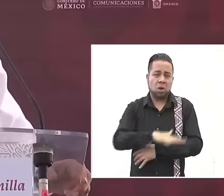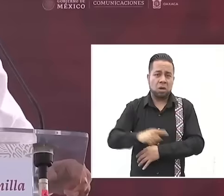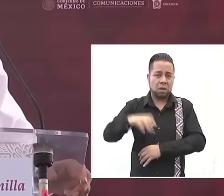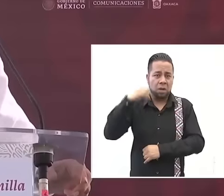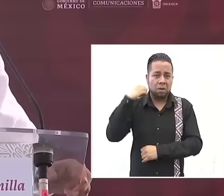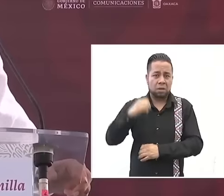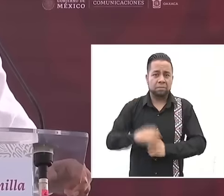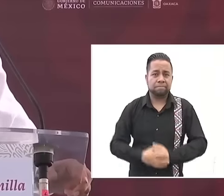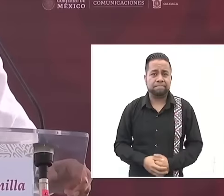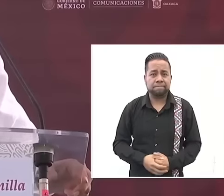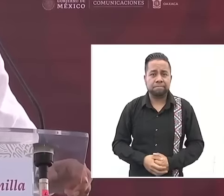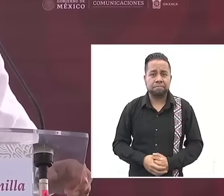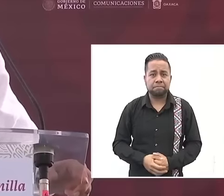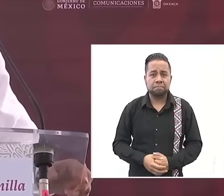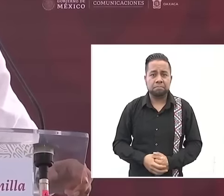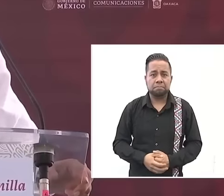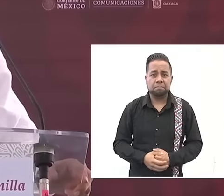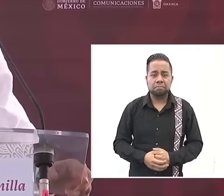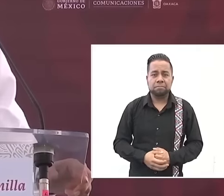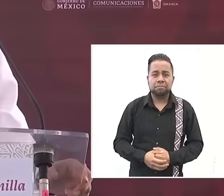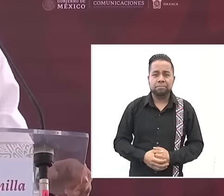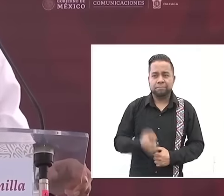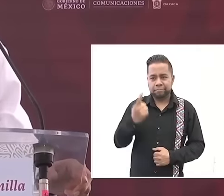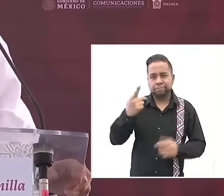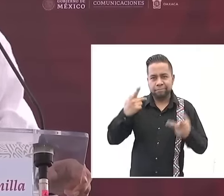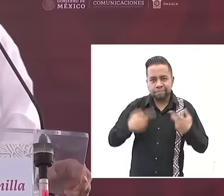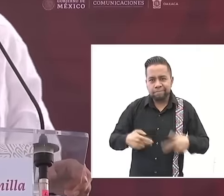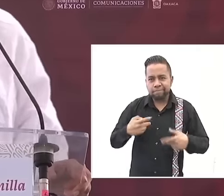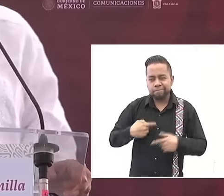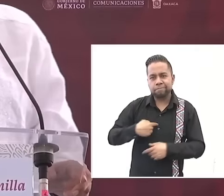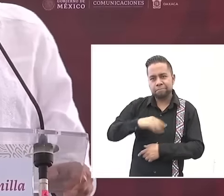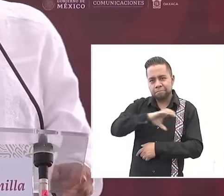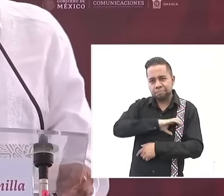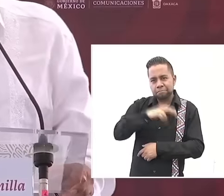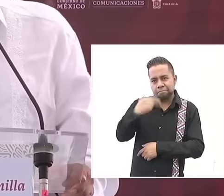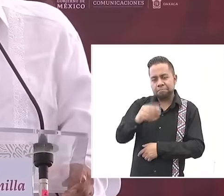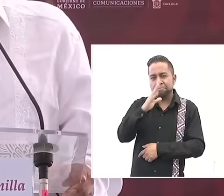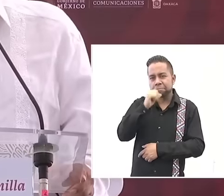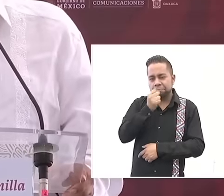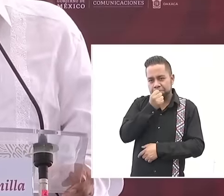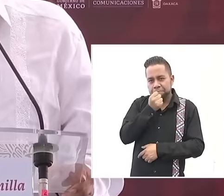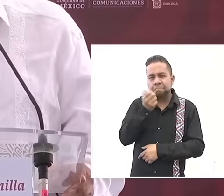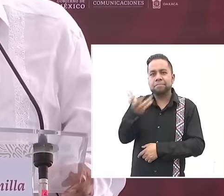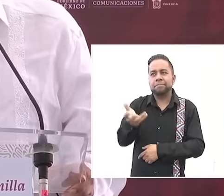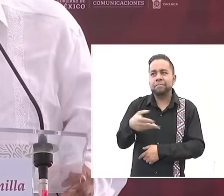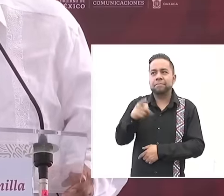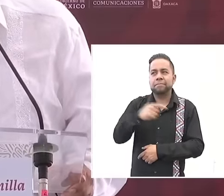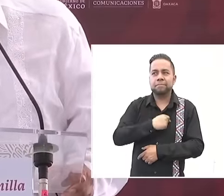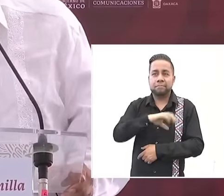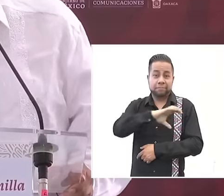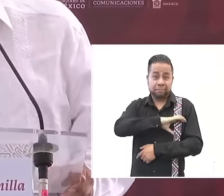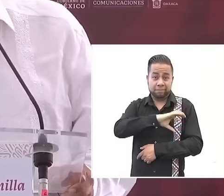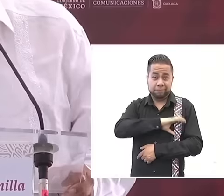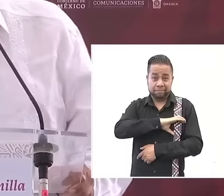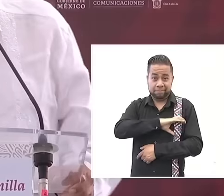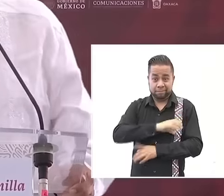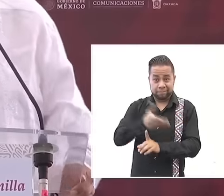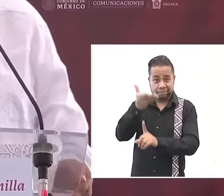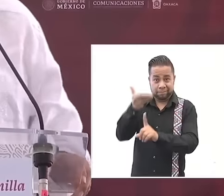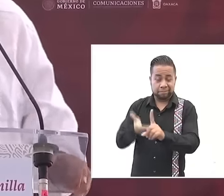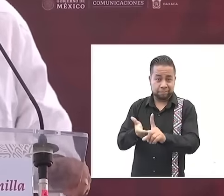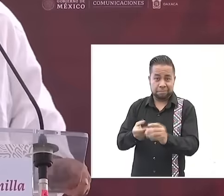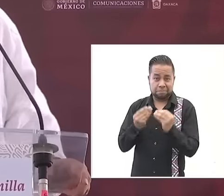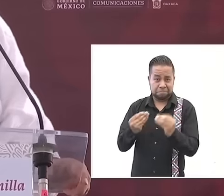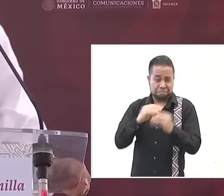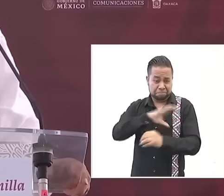Que una persona que quiero mucho, que no puedo mencionar su nombre, pero que la quiero muchísimo,